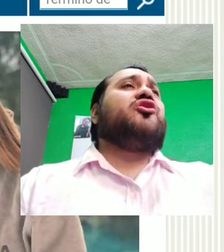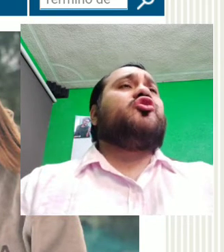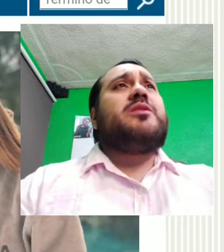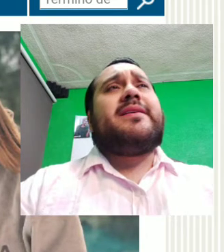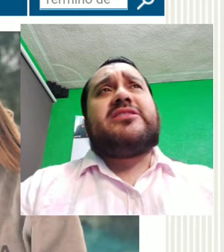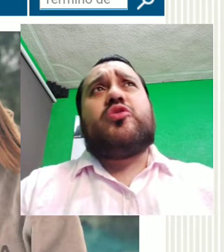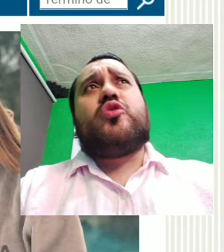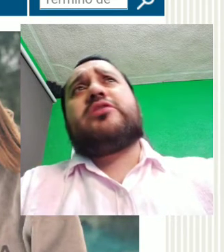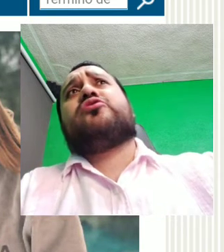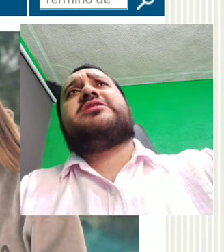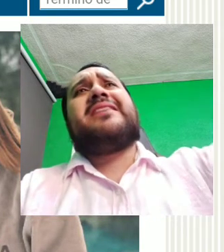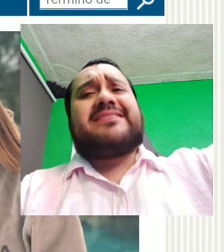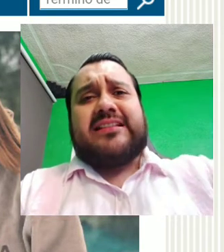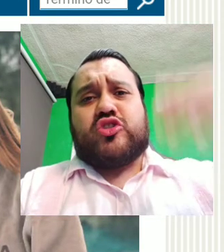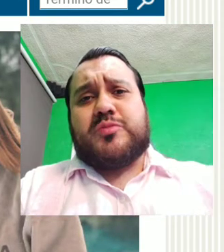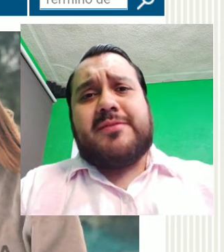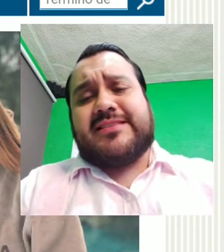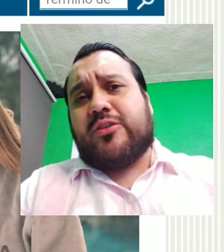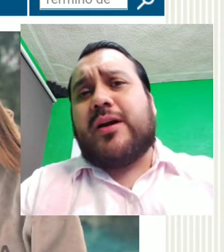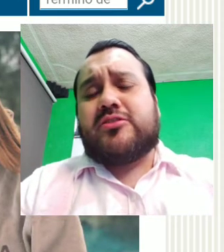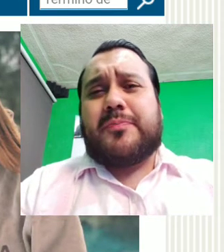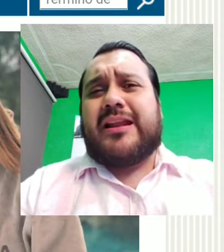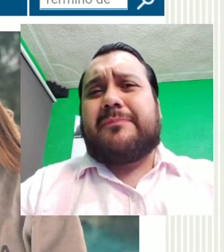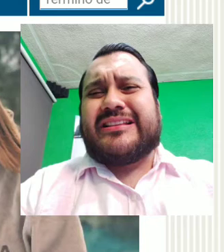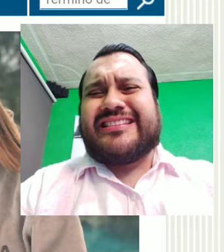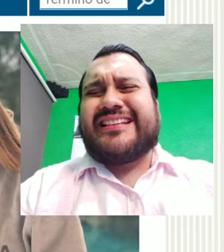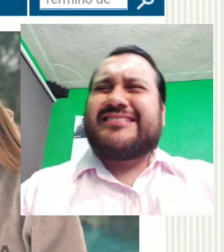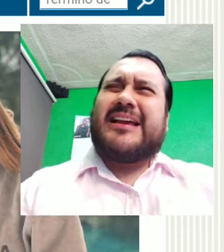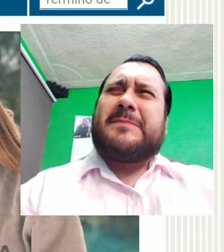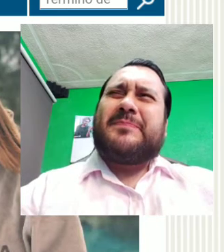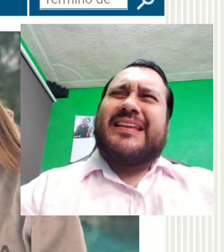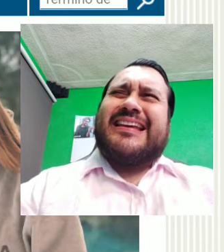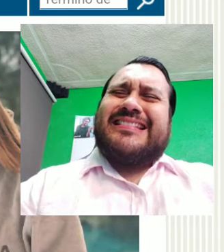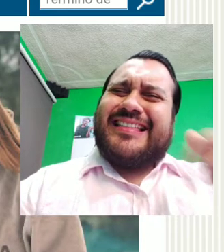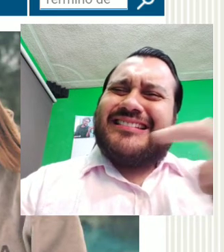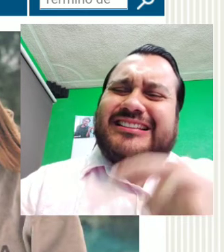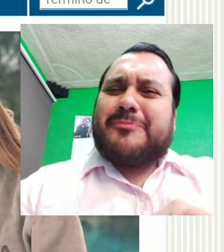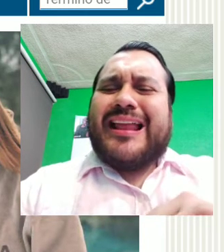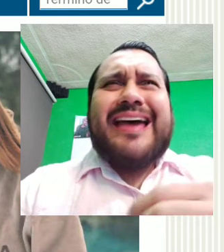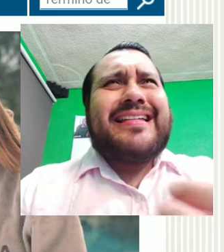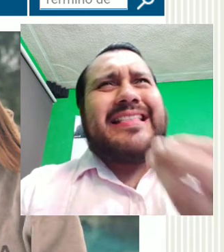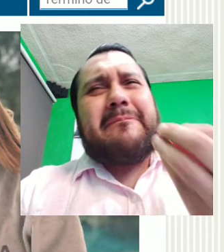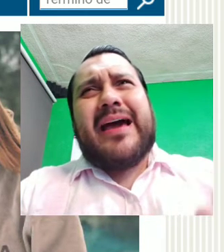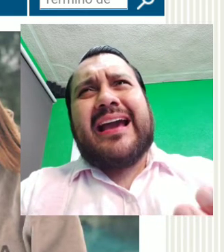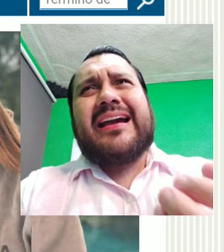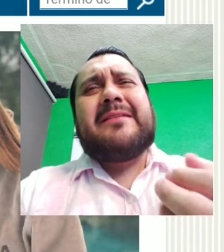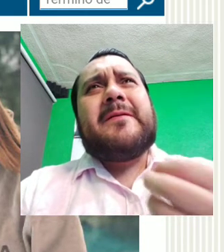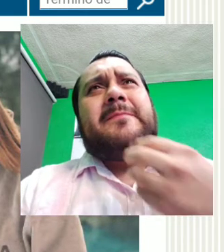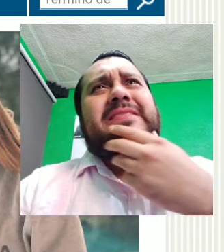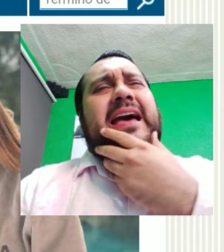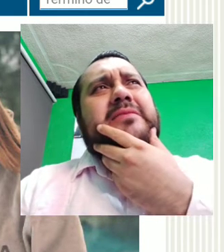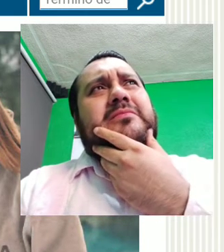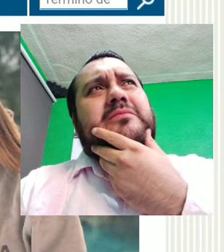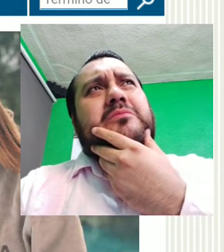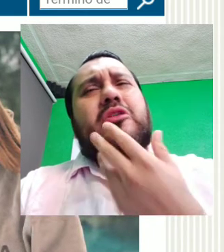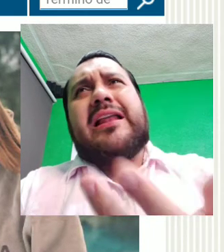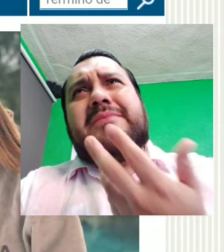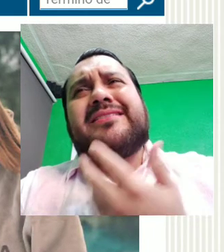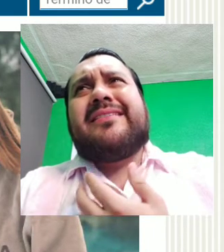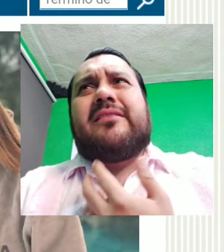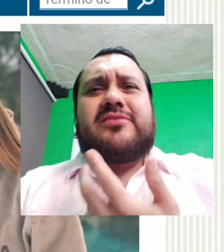en el 2021 inclusive las del 2024 para la presidencia tan desesperada tan baja tan